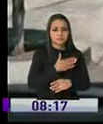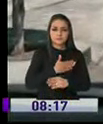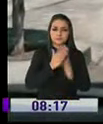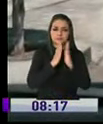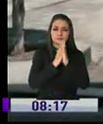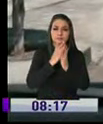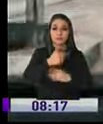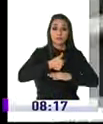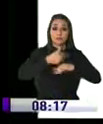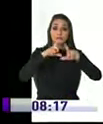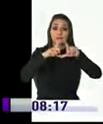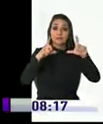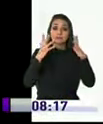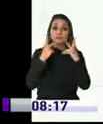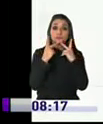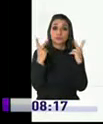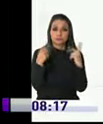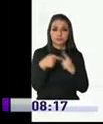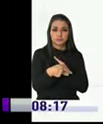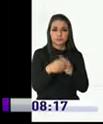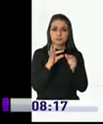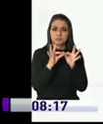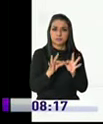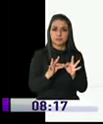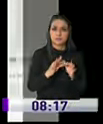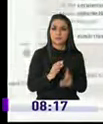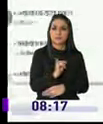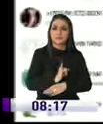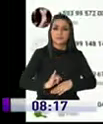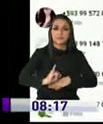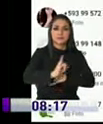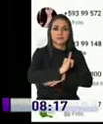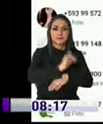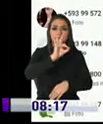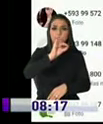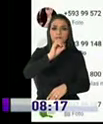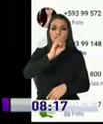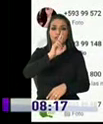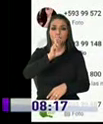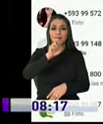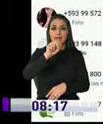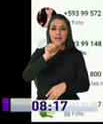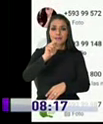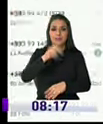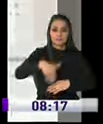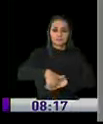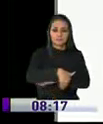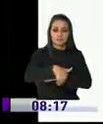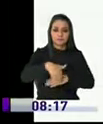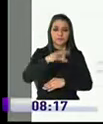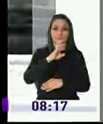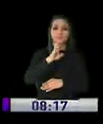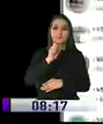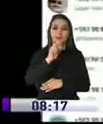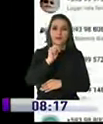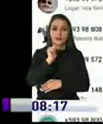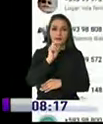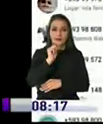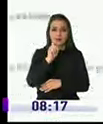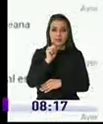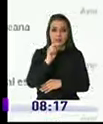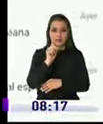Alemop. Esto está ubicado, ya saben, en la calle Isla Fernandina e Isla Floreana, al norte de la capital.